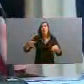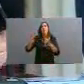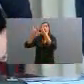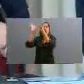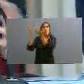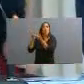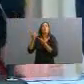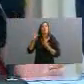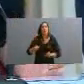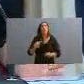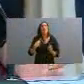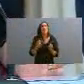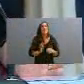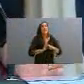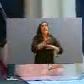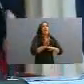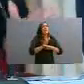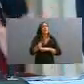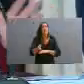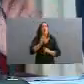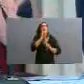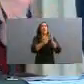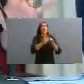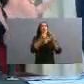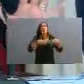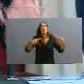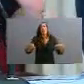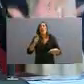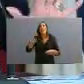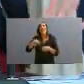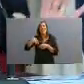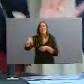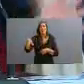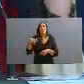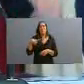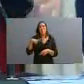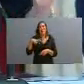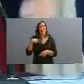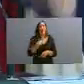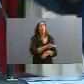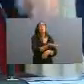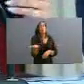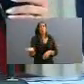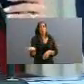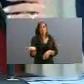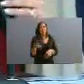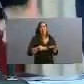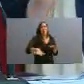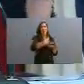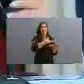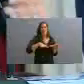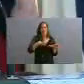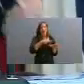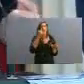acceso a otro tipo de informaciones del sector privado, pero eso es más complicado porque es el sector privado. El sector público está solventado por